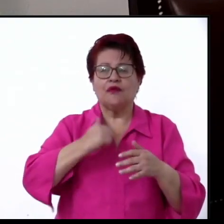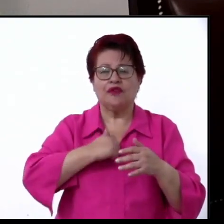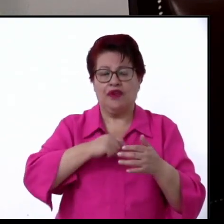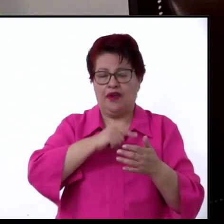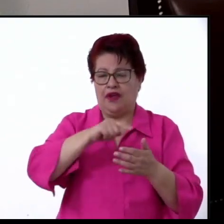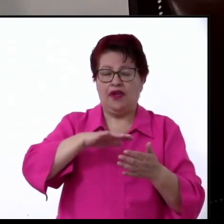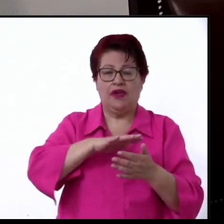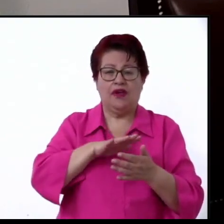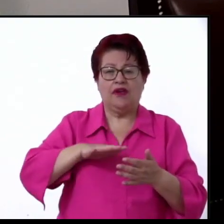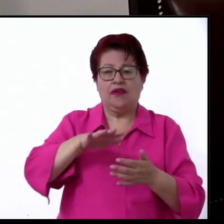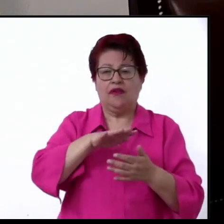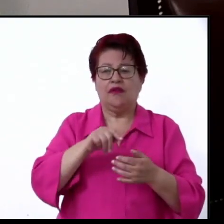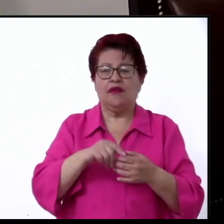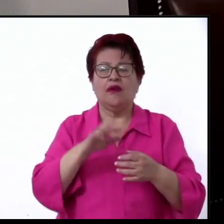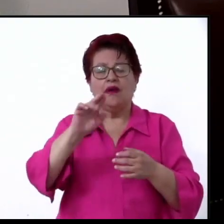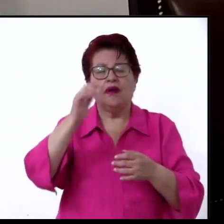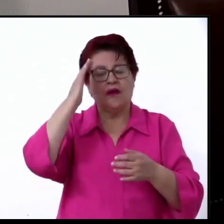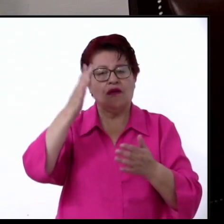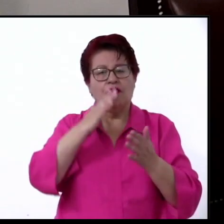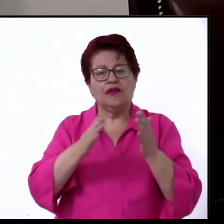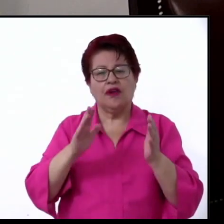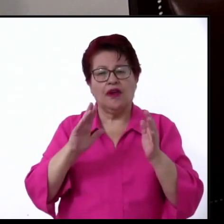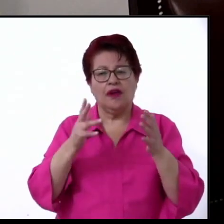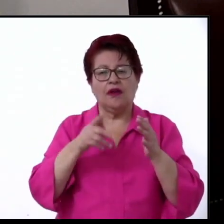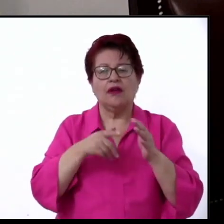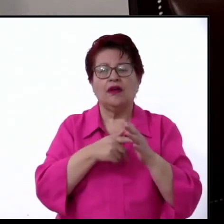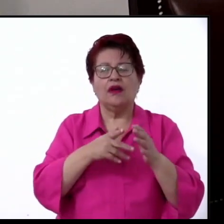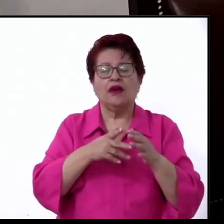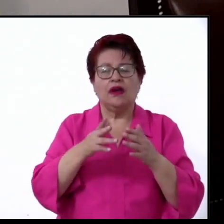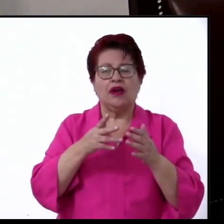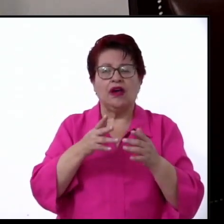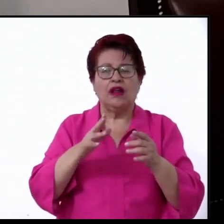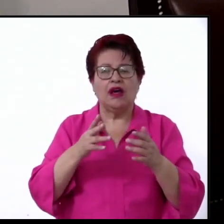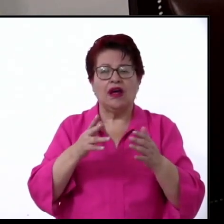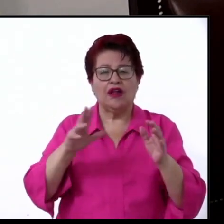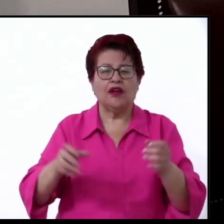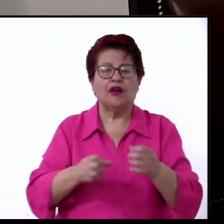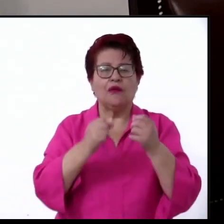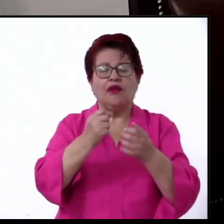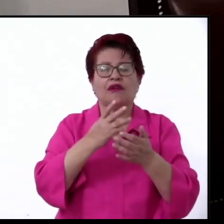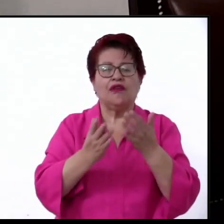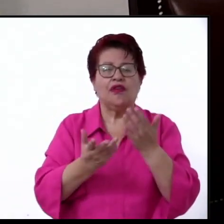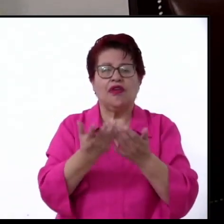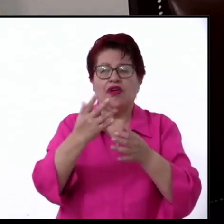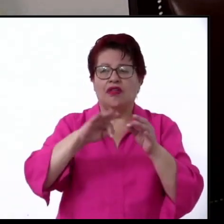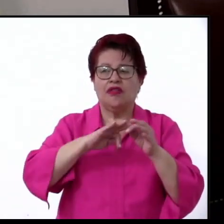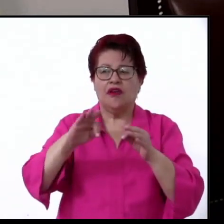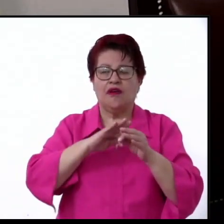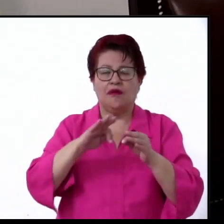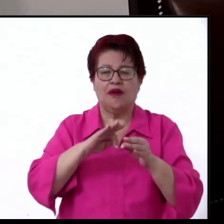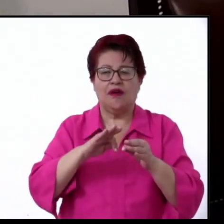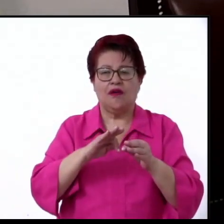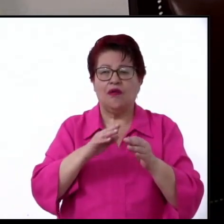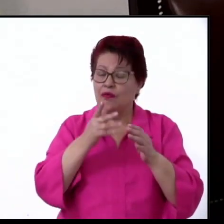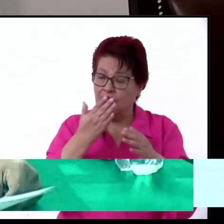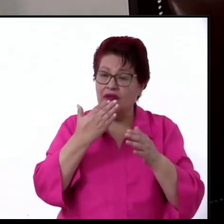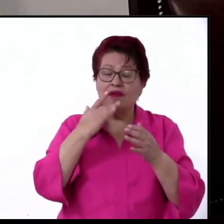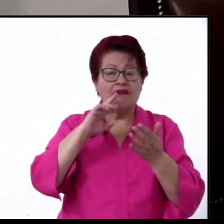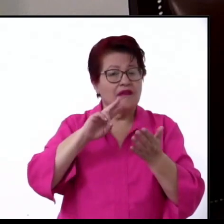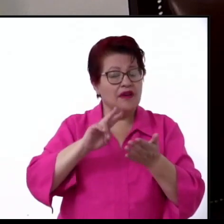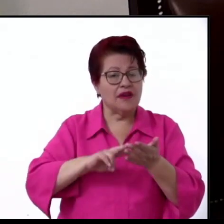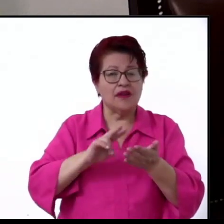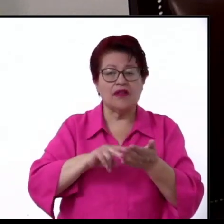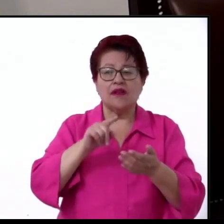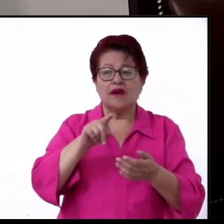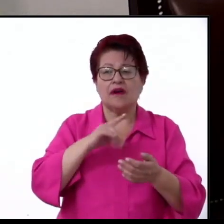espacio. Reconocerle el repunte que se ha tenido en la recuperación de la generación de empleos. Eso, la verdad es